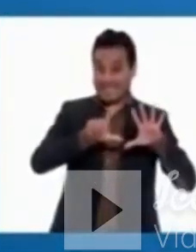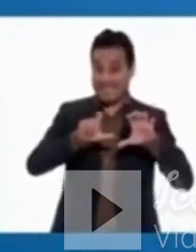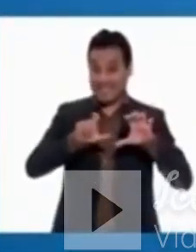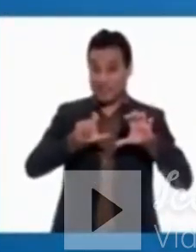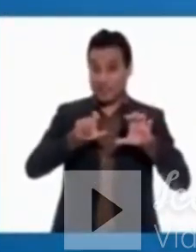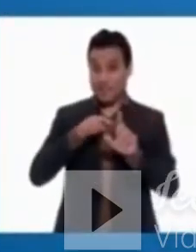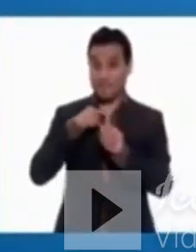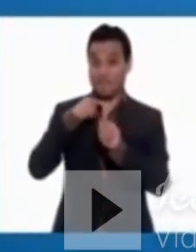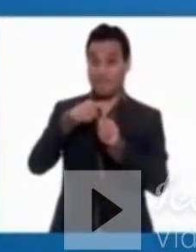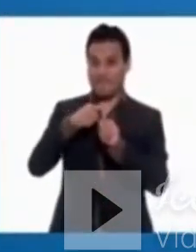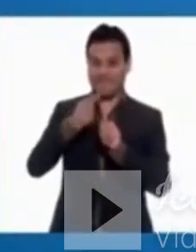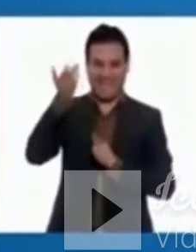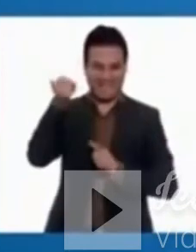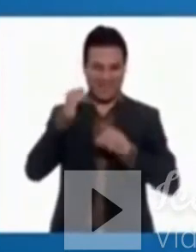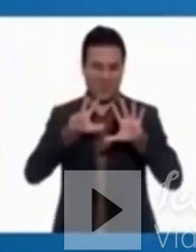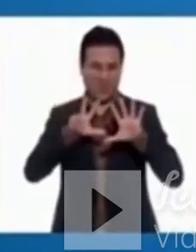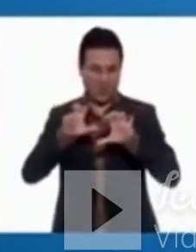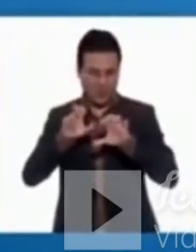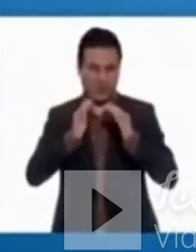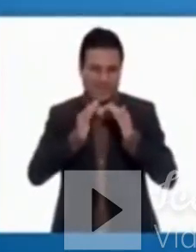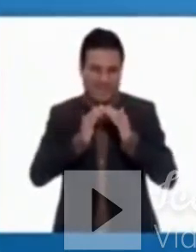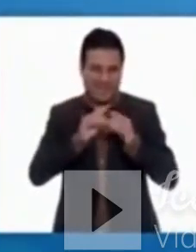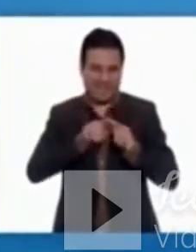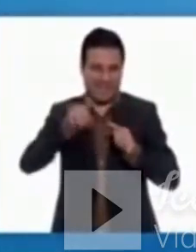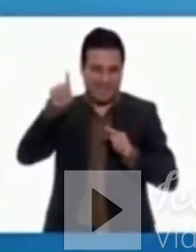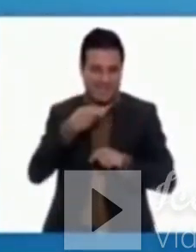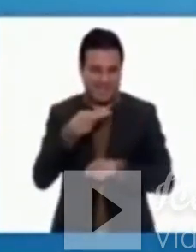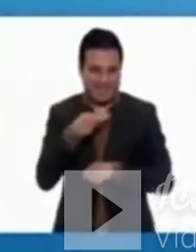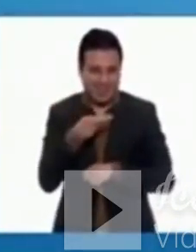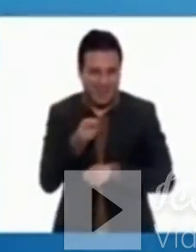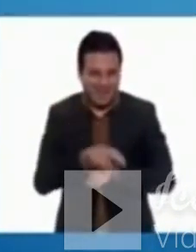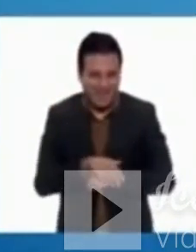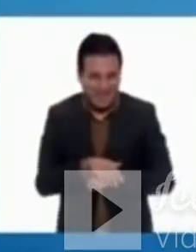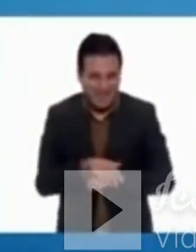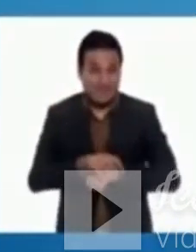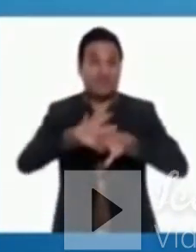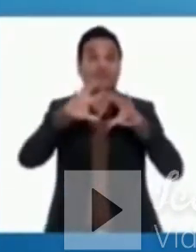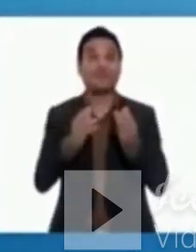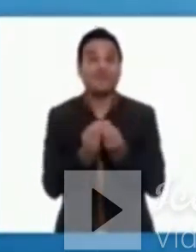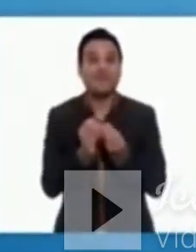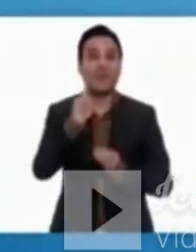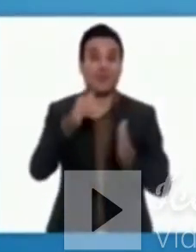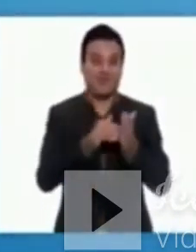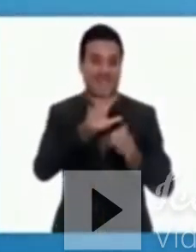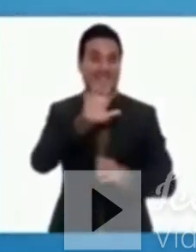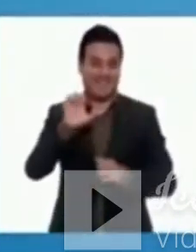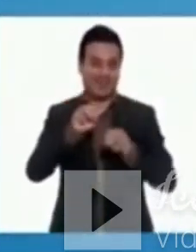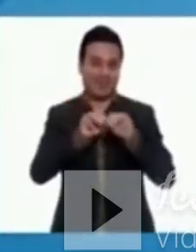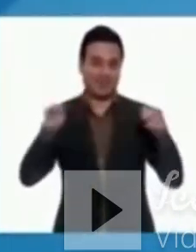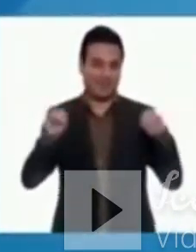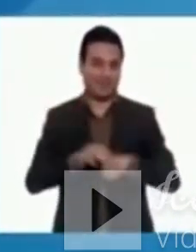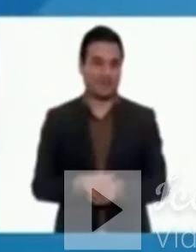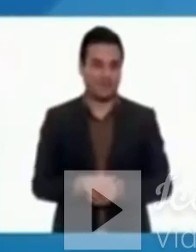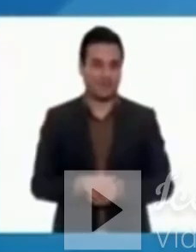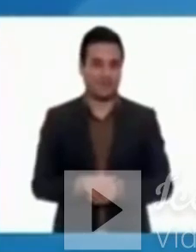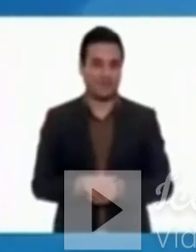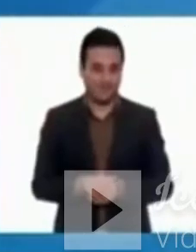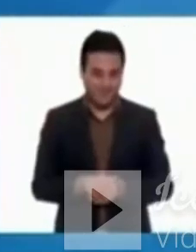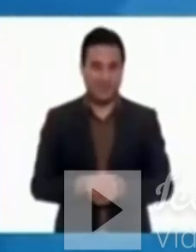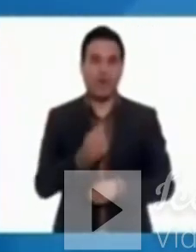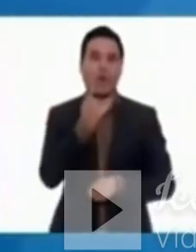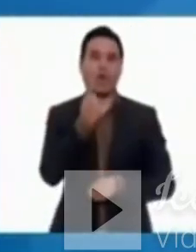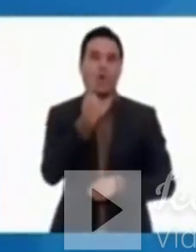700 a los 800 metros que hay de la casa de Mariana al restaurante, dan un total de 1,500 metros, lo que es igual